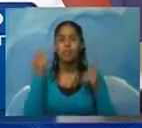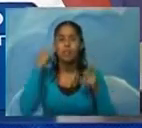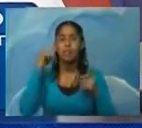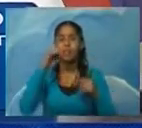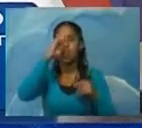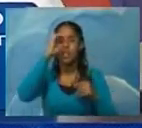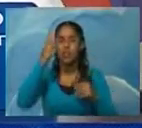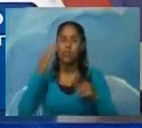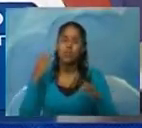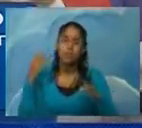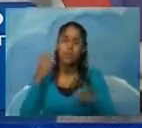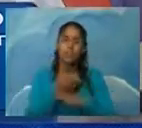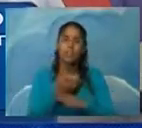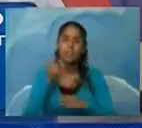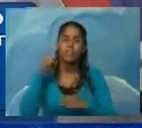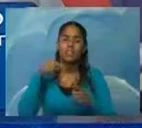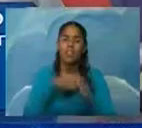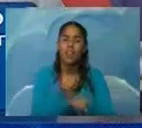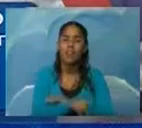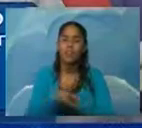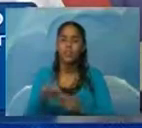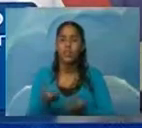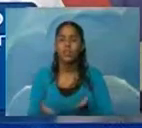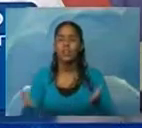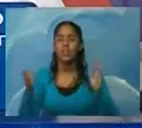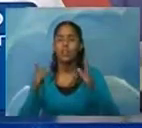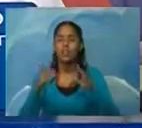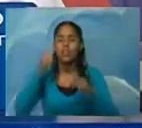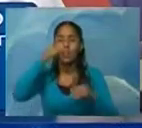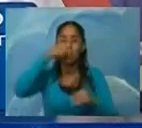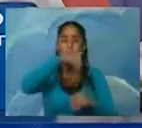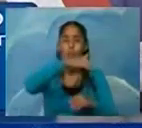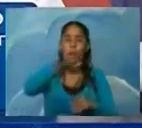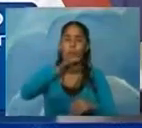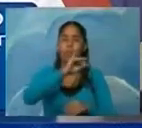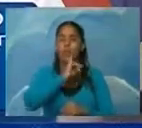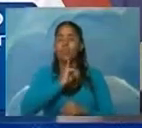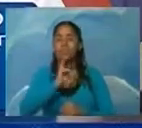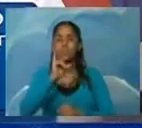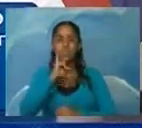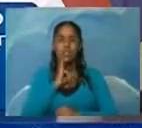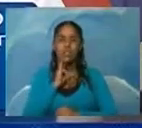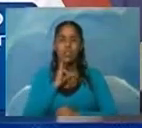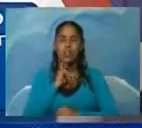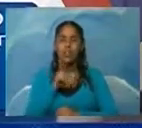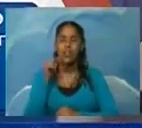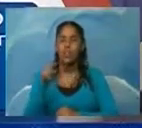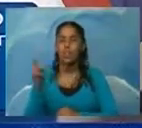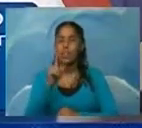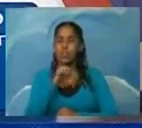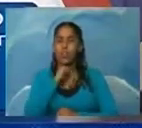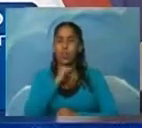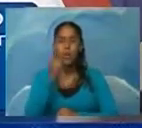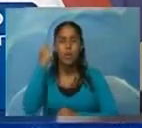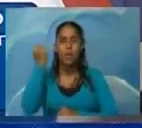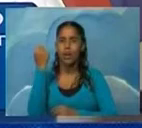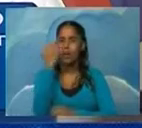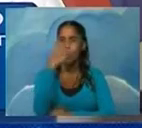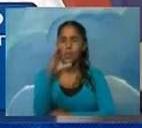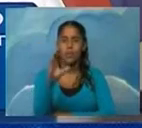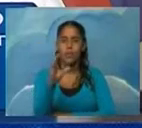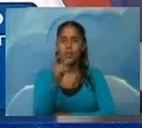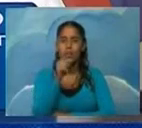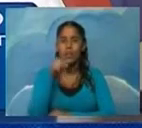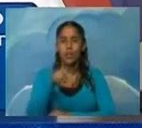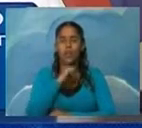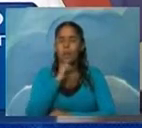Dios se mete dentro de la olla de su pueblo Israel. Esto no es para los colombianos. Esto no es